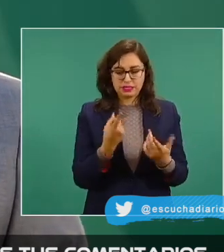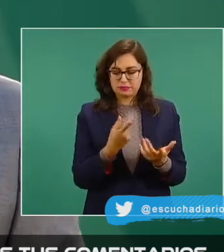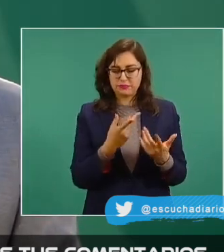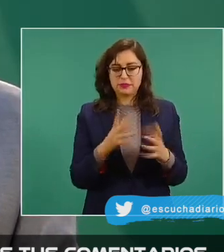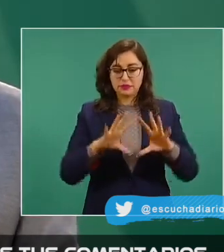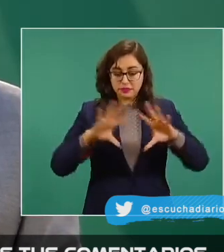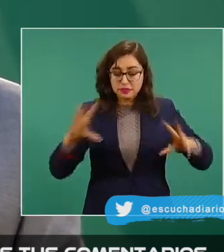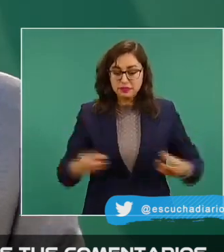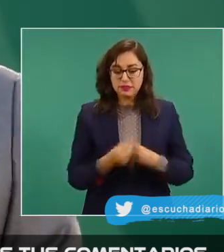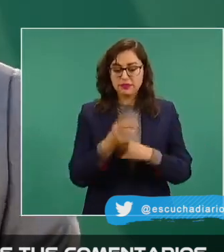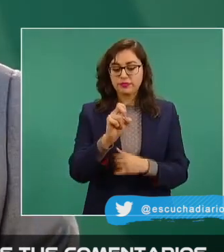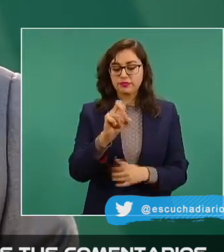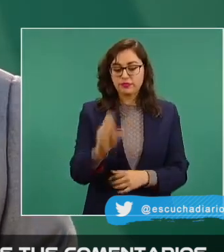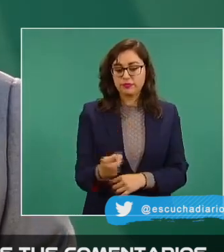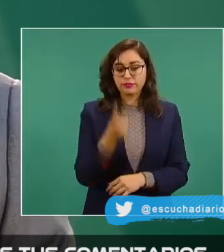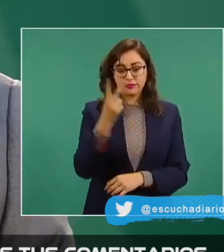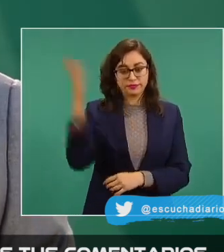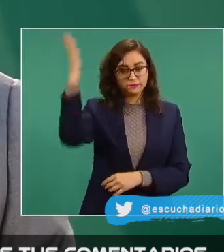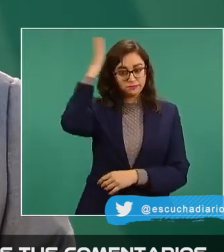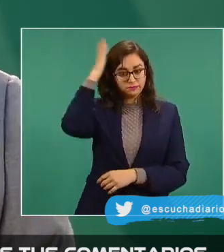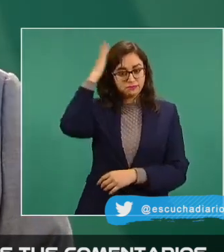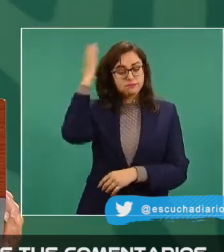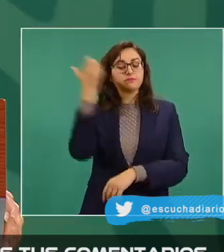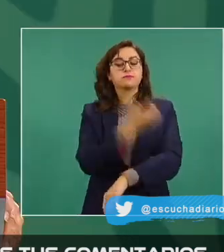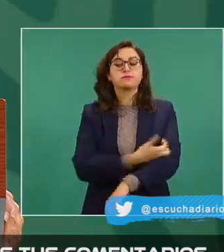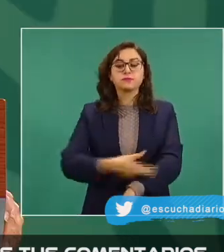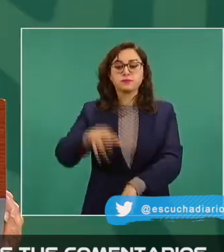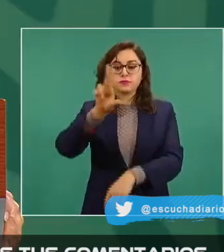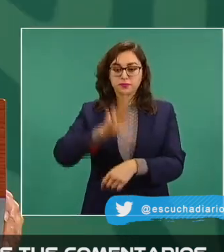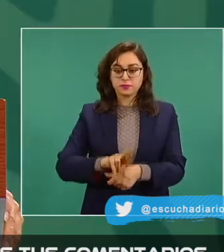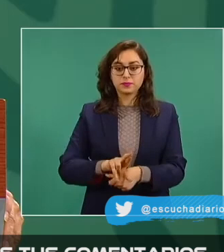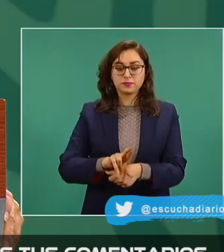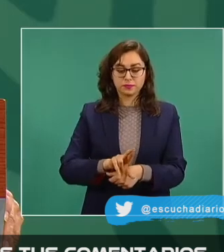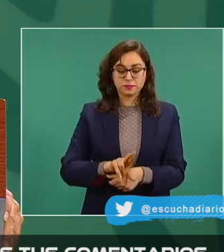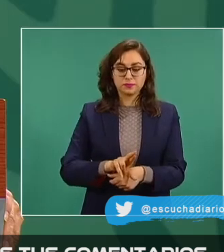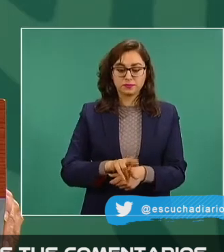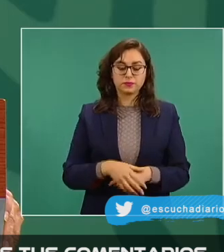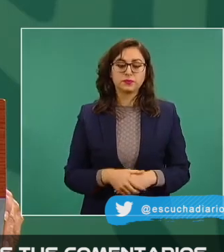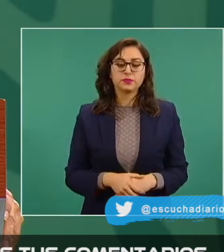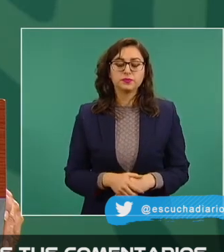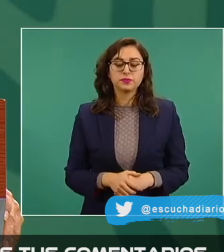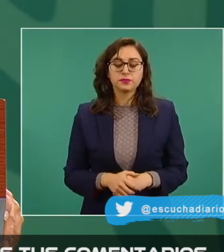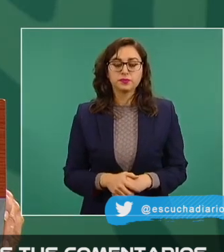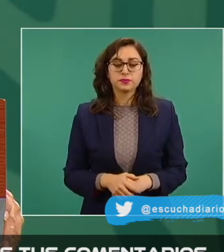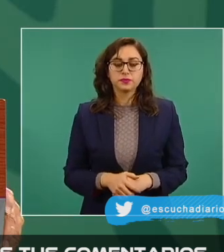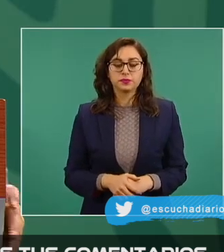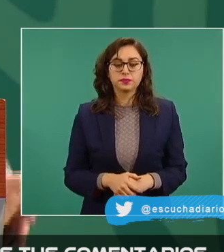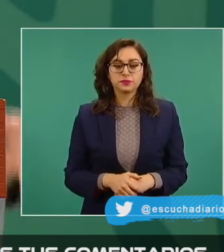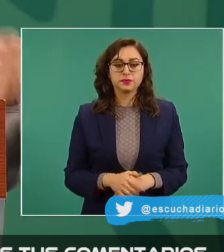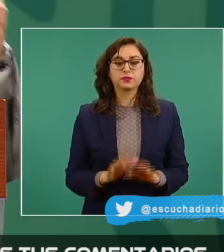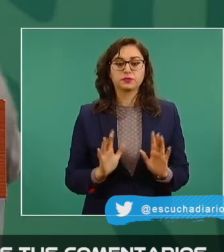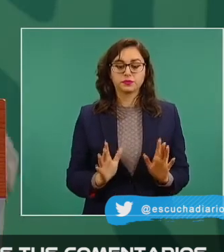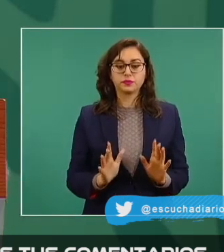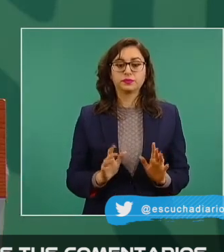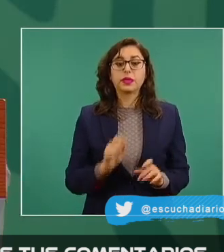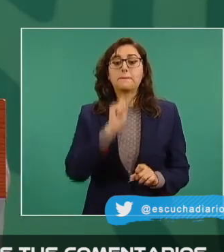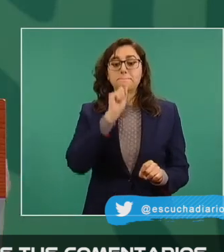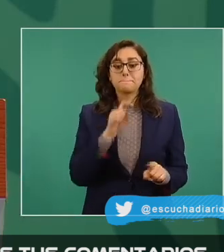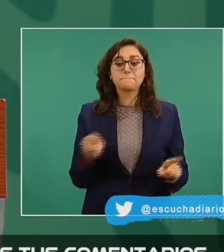que son los que coordinan en los 32 estados. Y